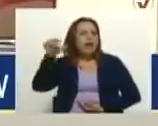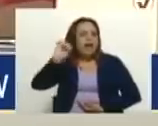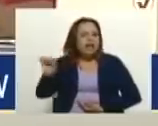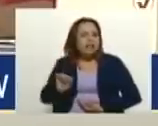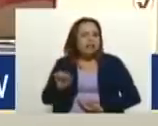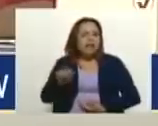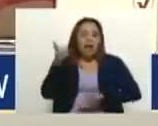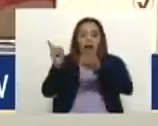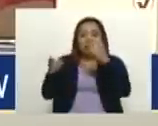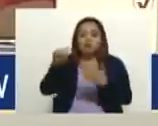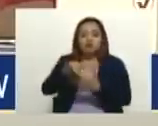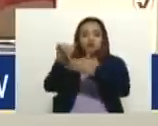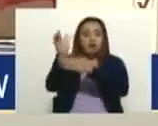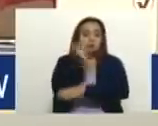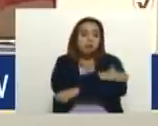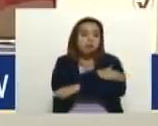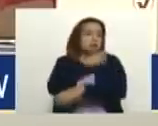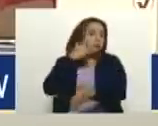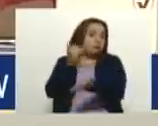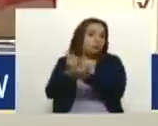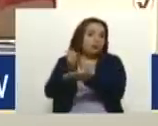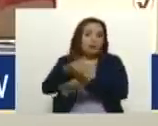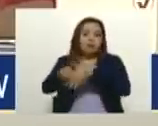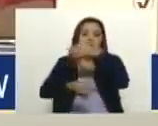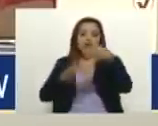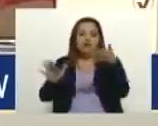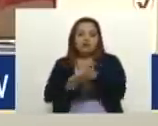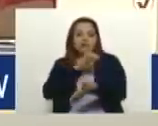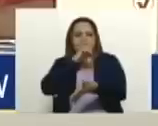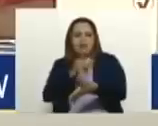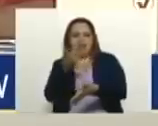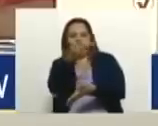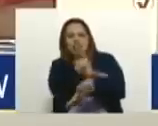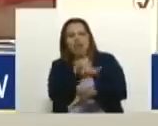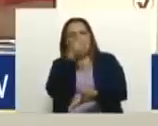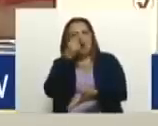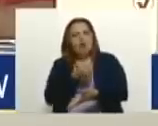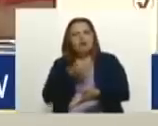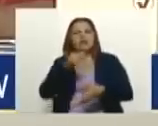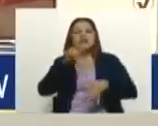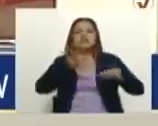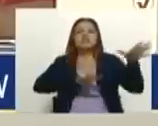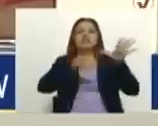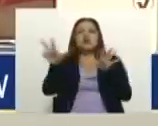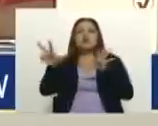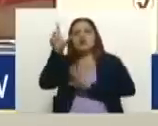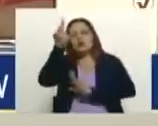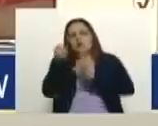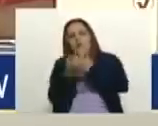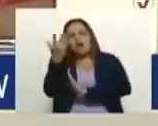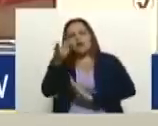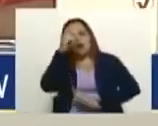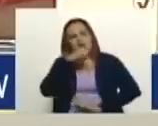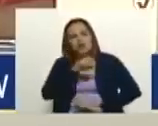condena a un hecho tan grave como ese que ocurrió un 18 de mayo del año